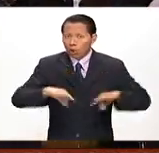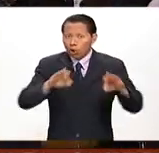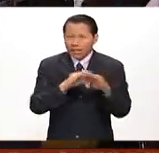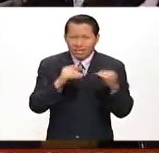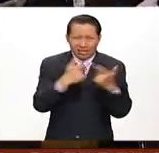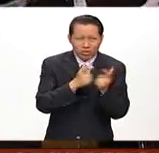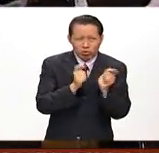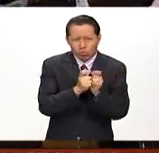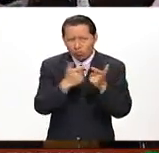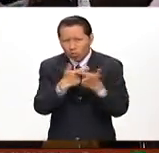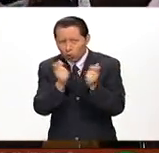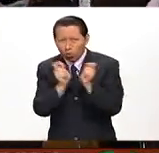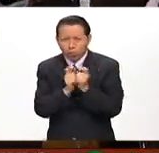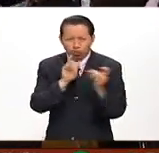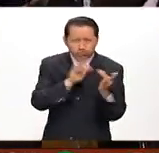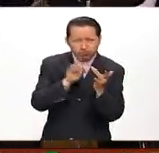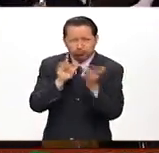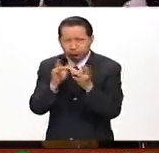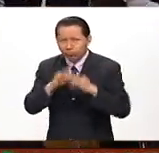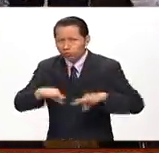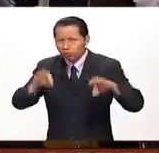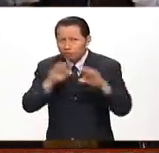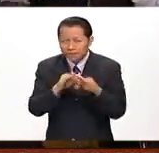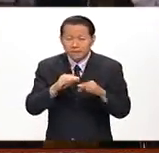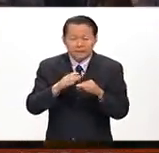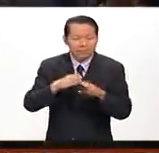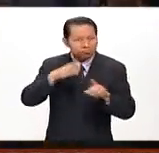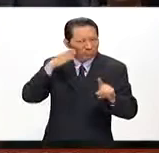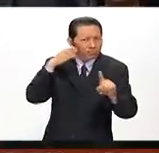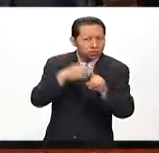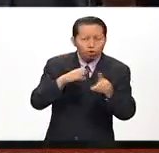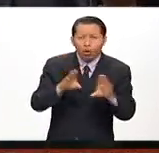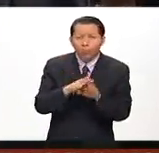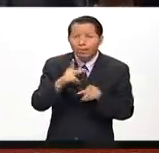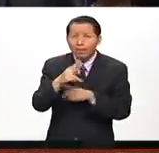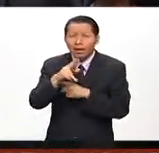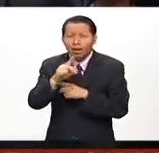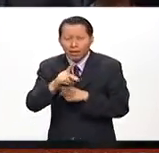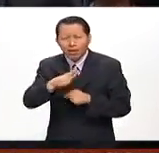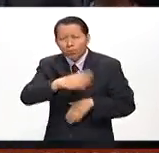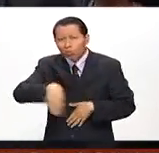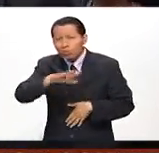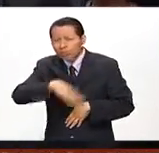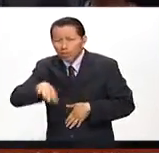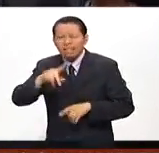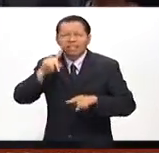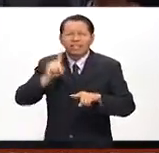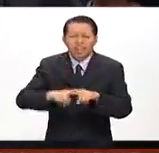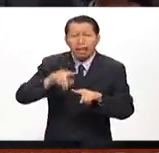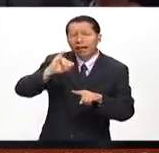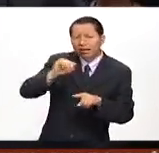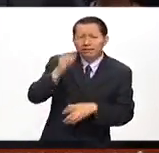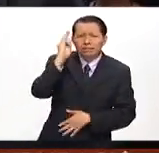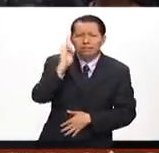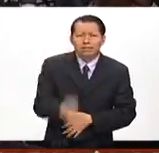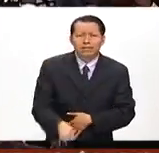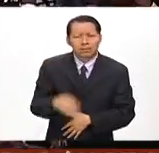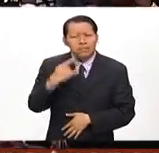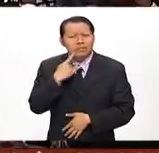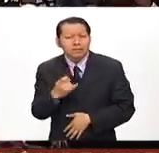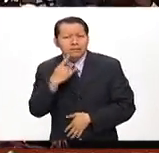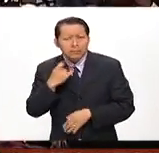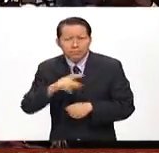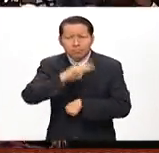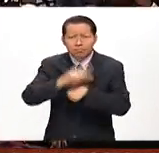Dijo que el PRD sí tiene una ruta clara, que es encontrar a quienes estén dispuestos a dar la batalla que hoy exige